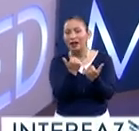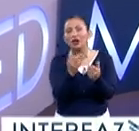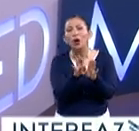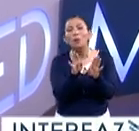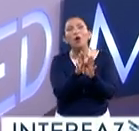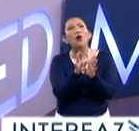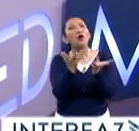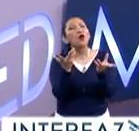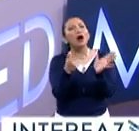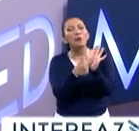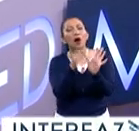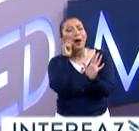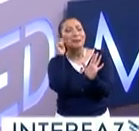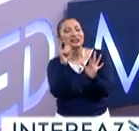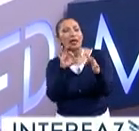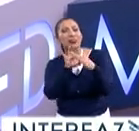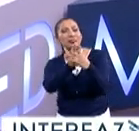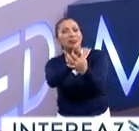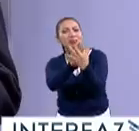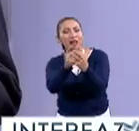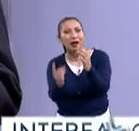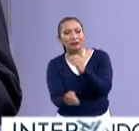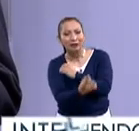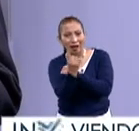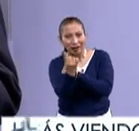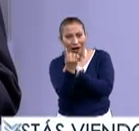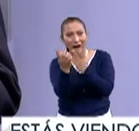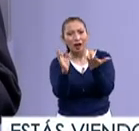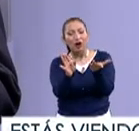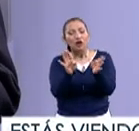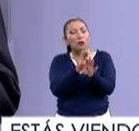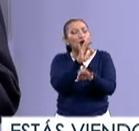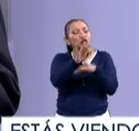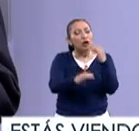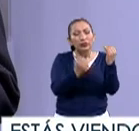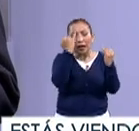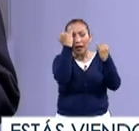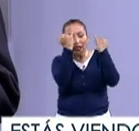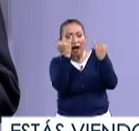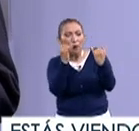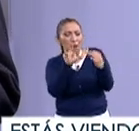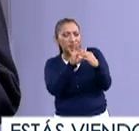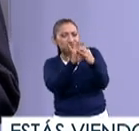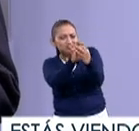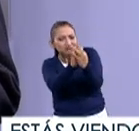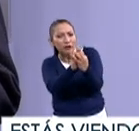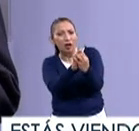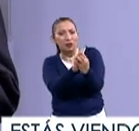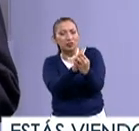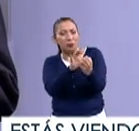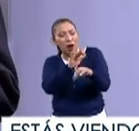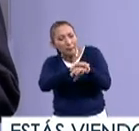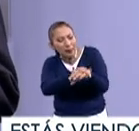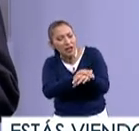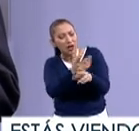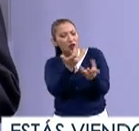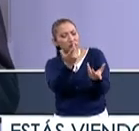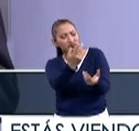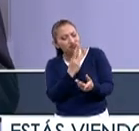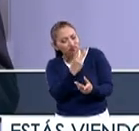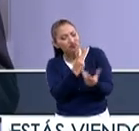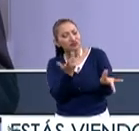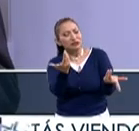como plantear una amistad eterna, o sea, hay toda una noción de amistad, somos cuates,